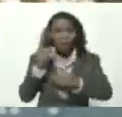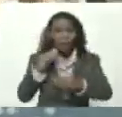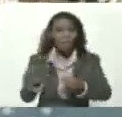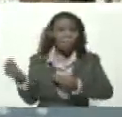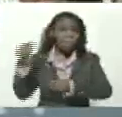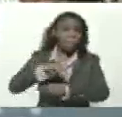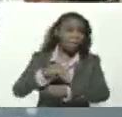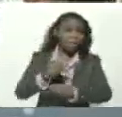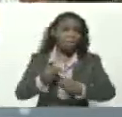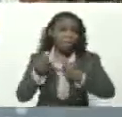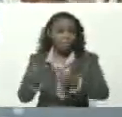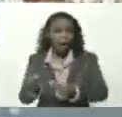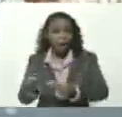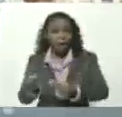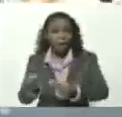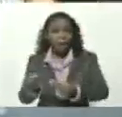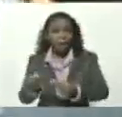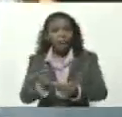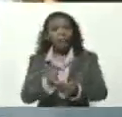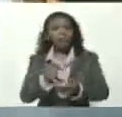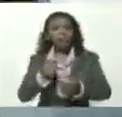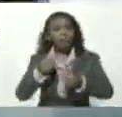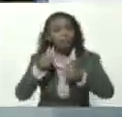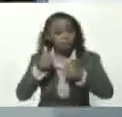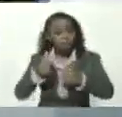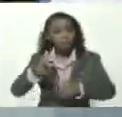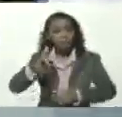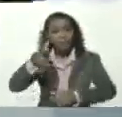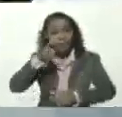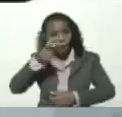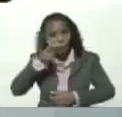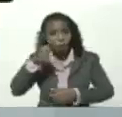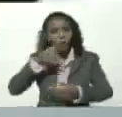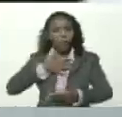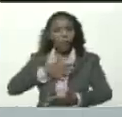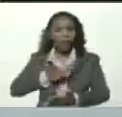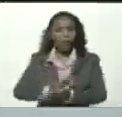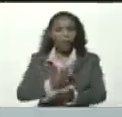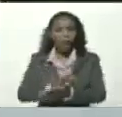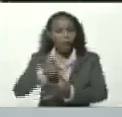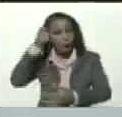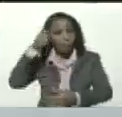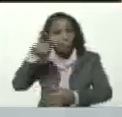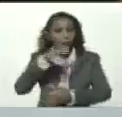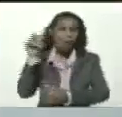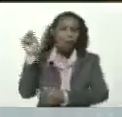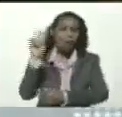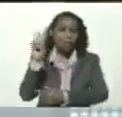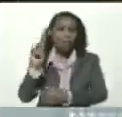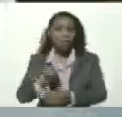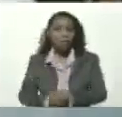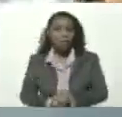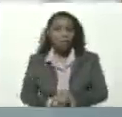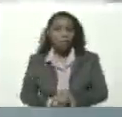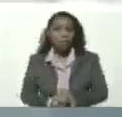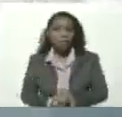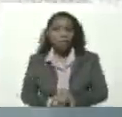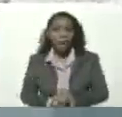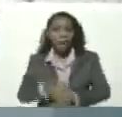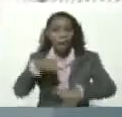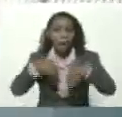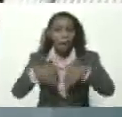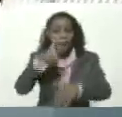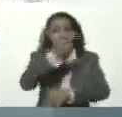más garantías y seguridades y tranquilidad al pueblo de Venezuela, a los electores y